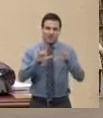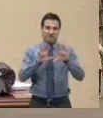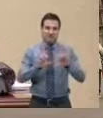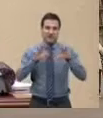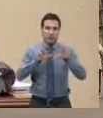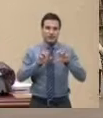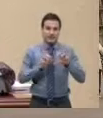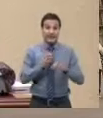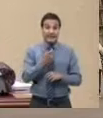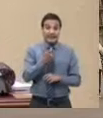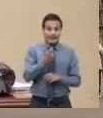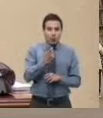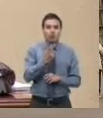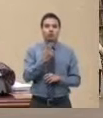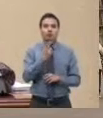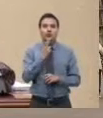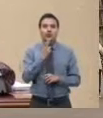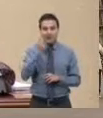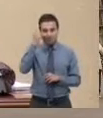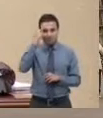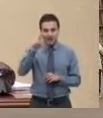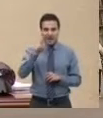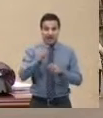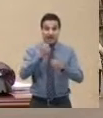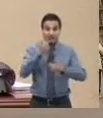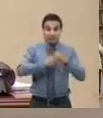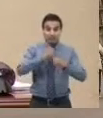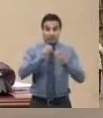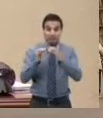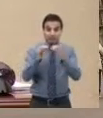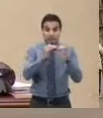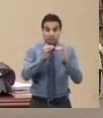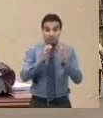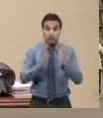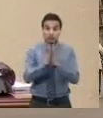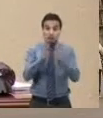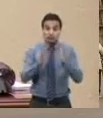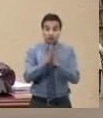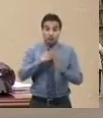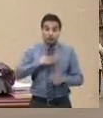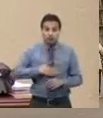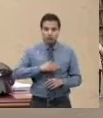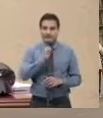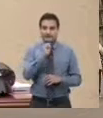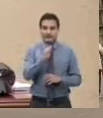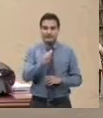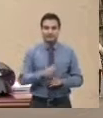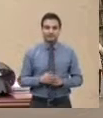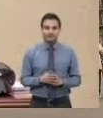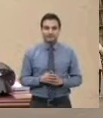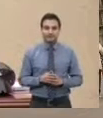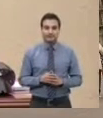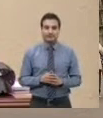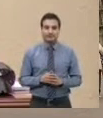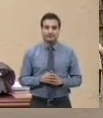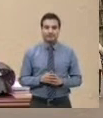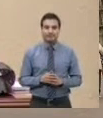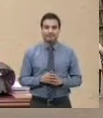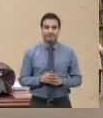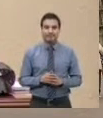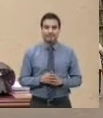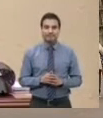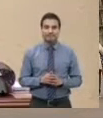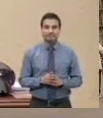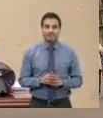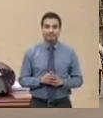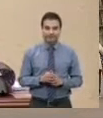recursos en perjuicio de la equidad de la contienda electoral. Este, y aquí es una respuesta muy clara